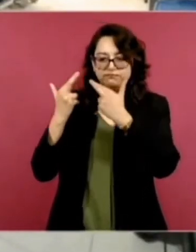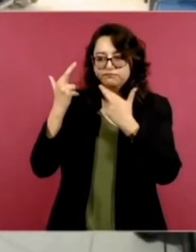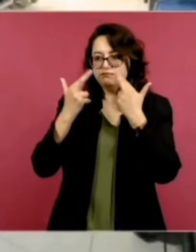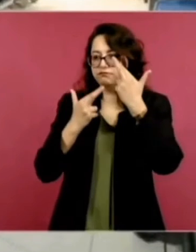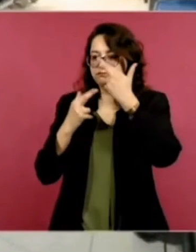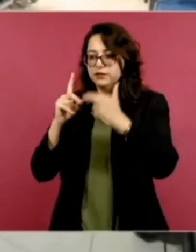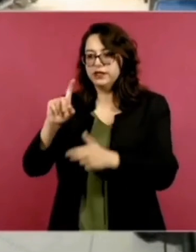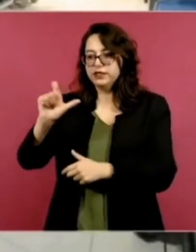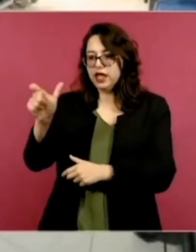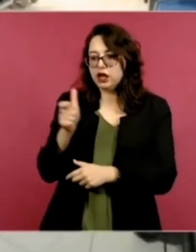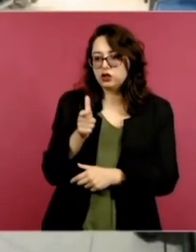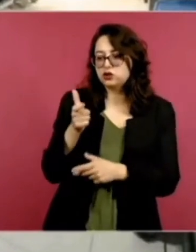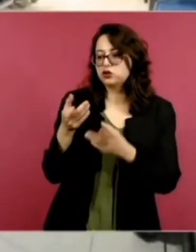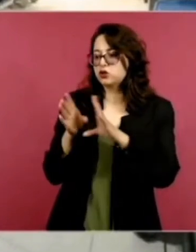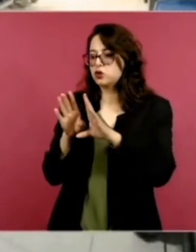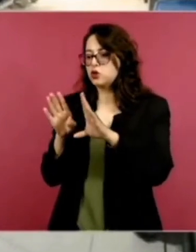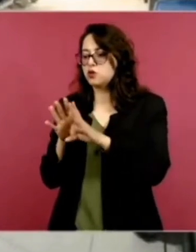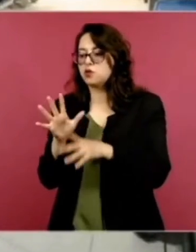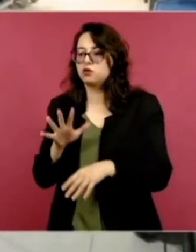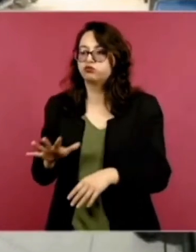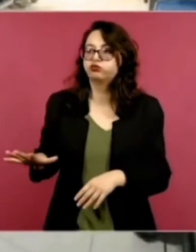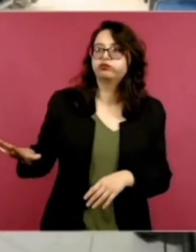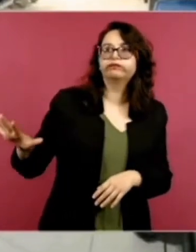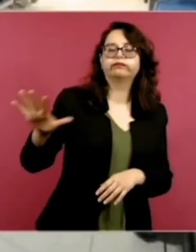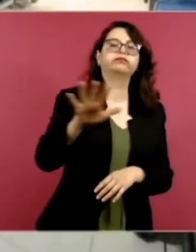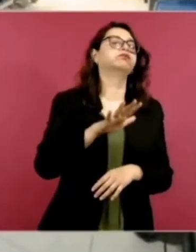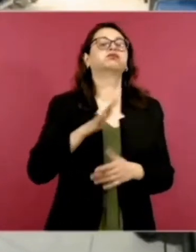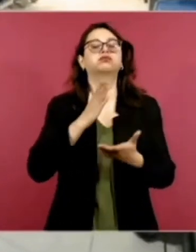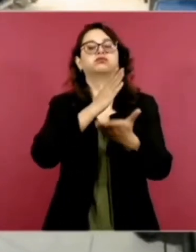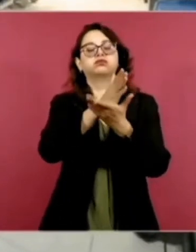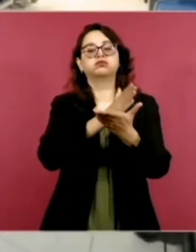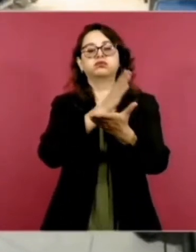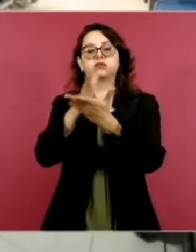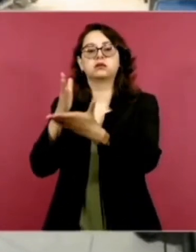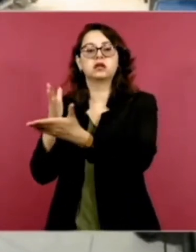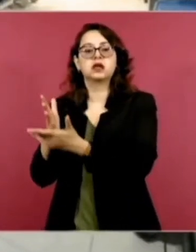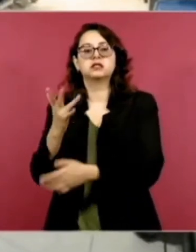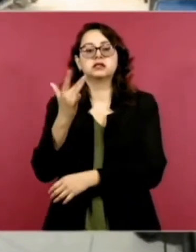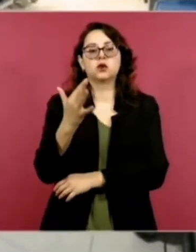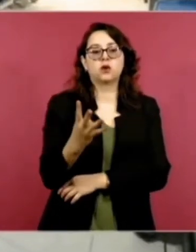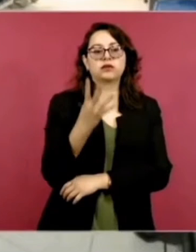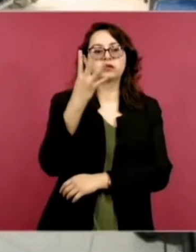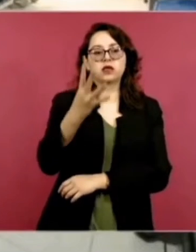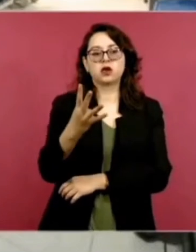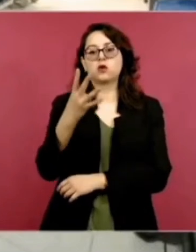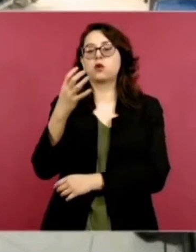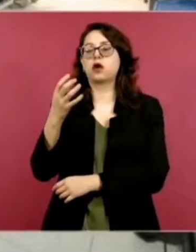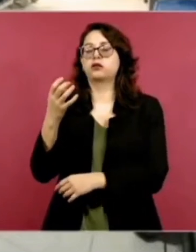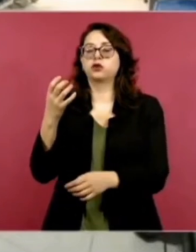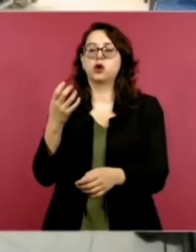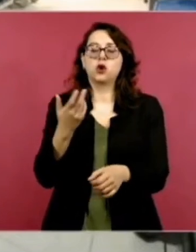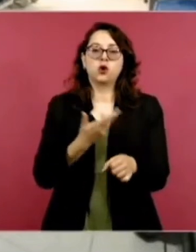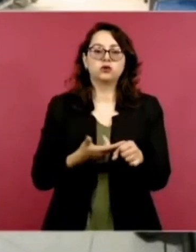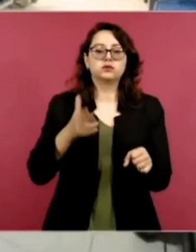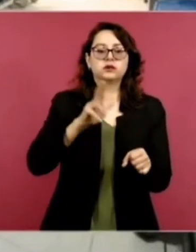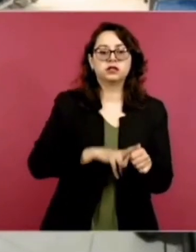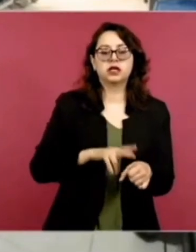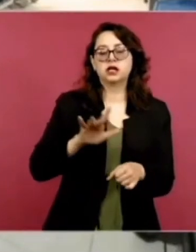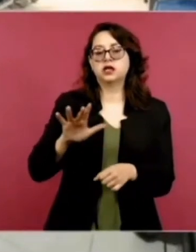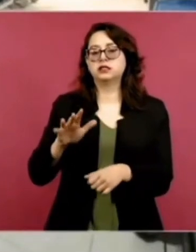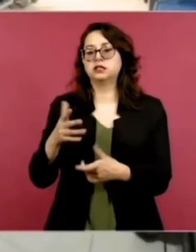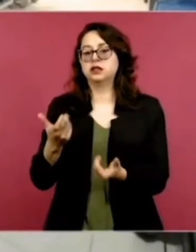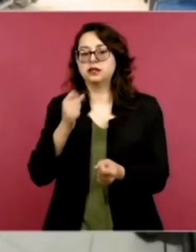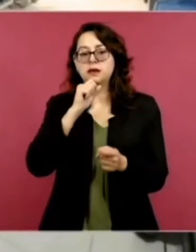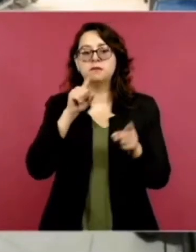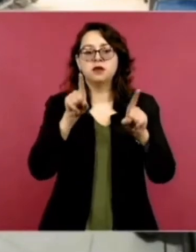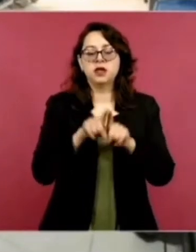Es un estado también muy grande en términos del número de unidades. Se visitaron 54 hospitales y 701 centros de salud. Son diagnósticos